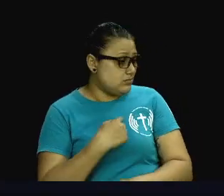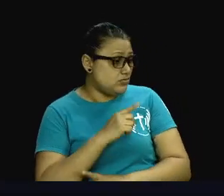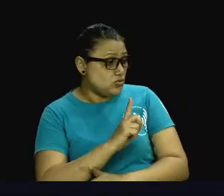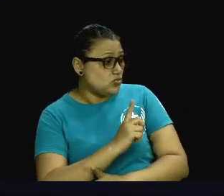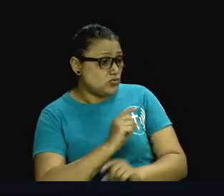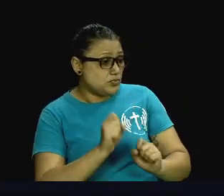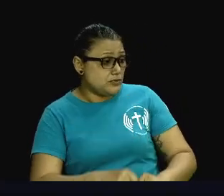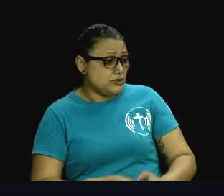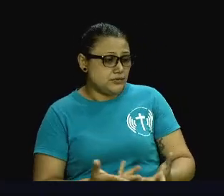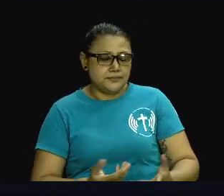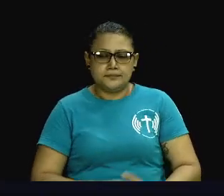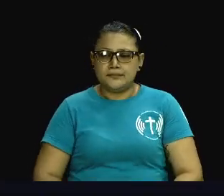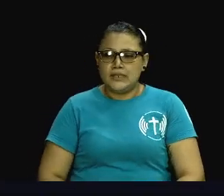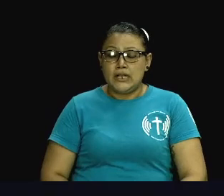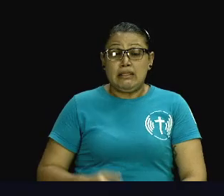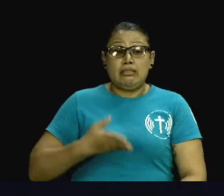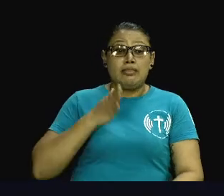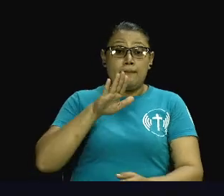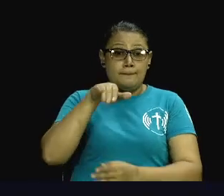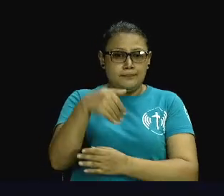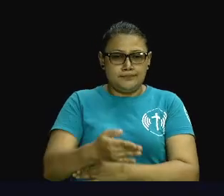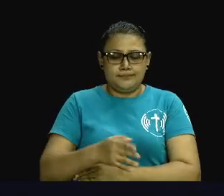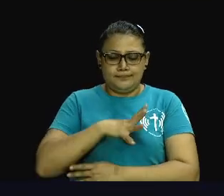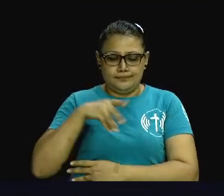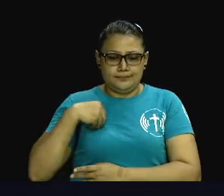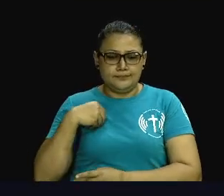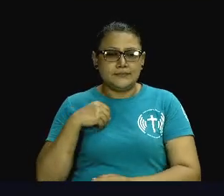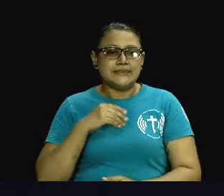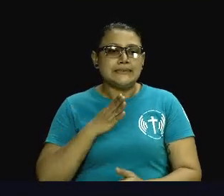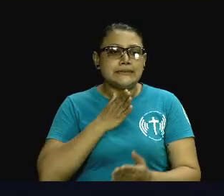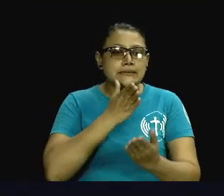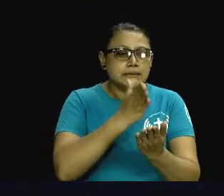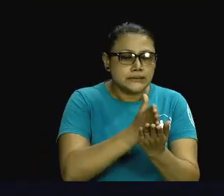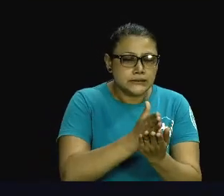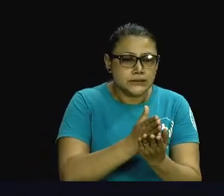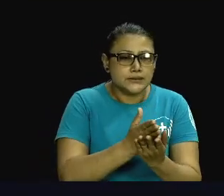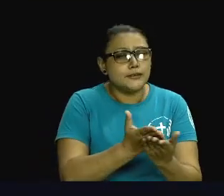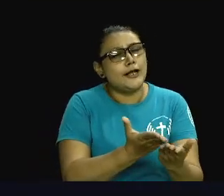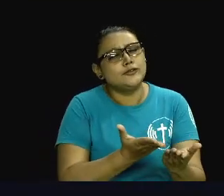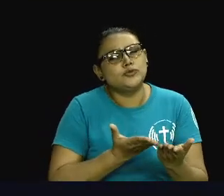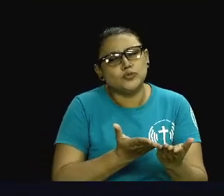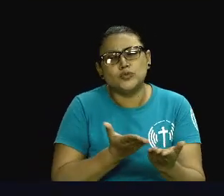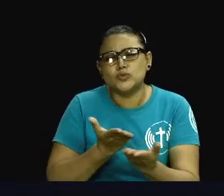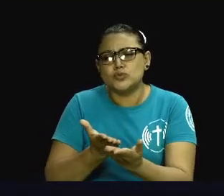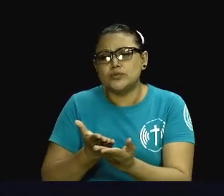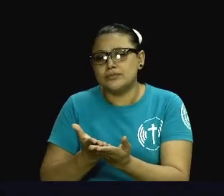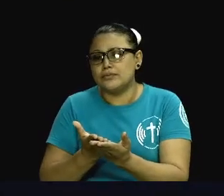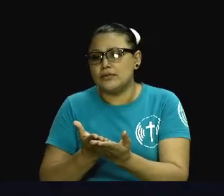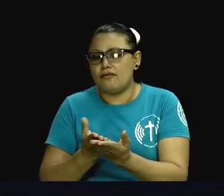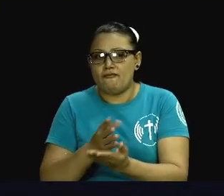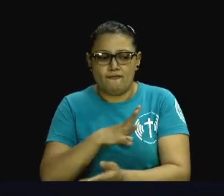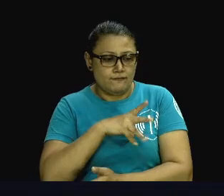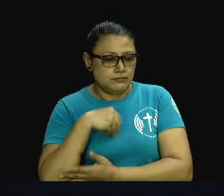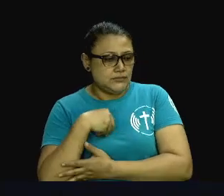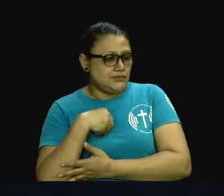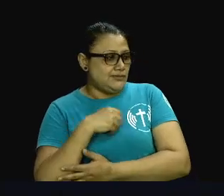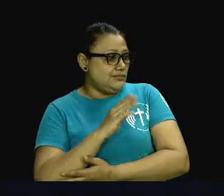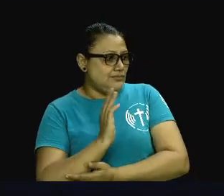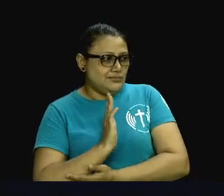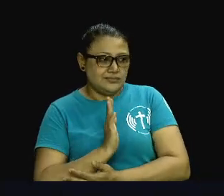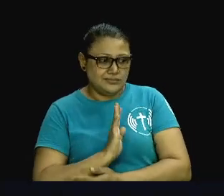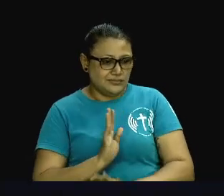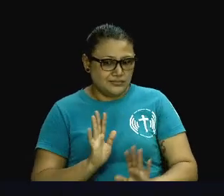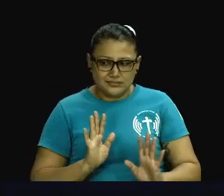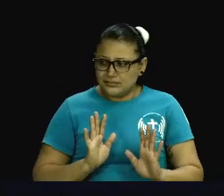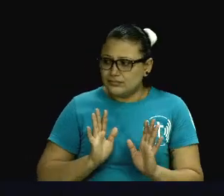momentos no se podía yo quiero compartir tea antes de orar que muchas veces cuando te dan la